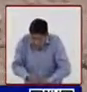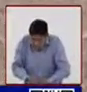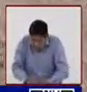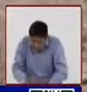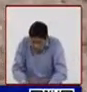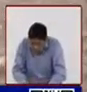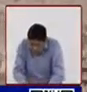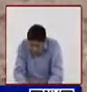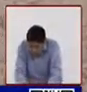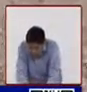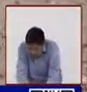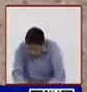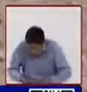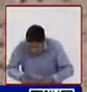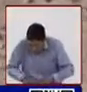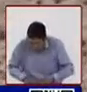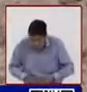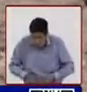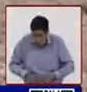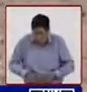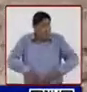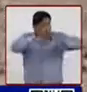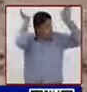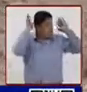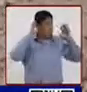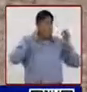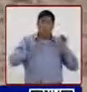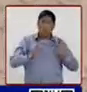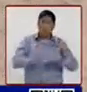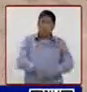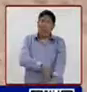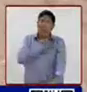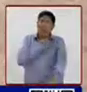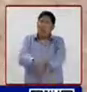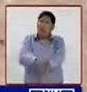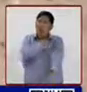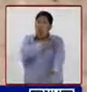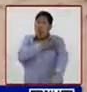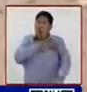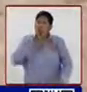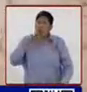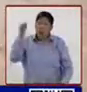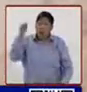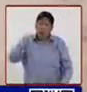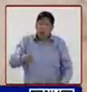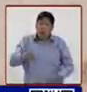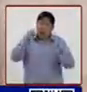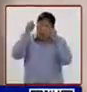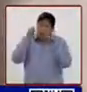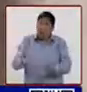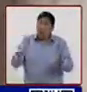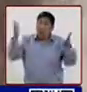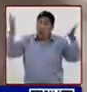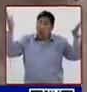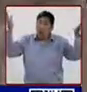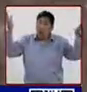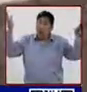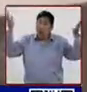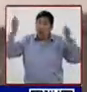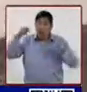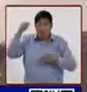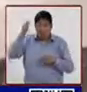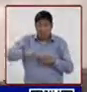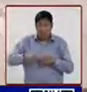aquí. Este lugar desolado que está muy, muy lejos del municipio de Capinota y donde hay estas antenas. Justo